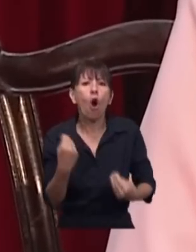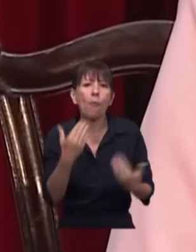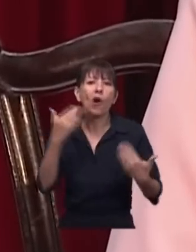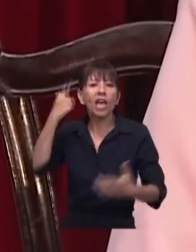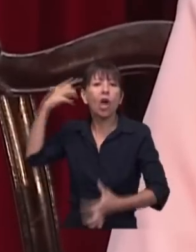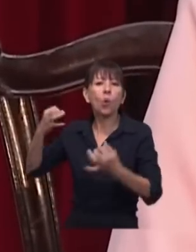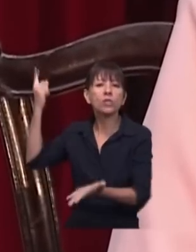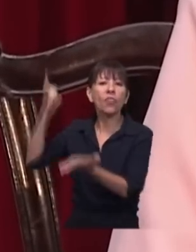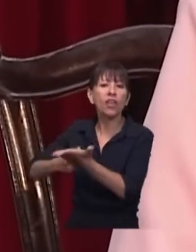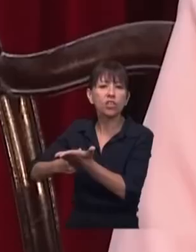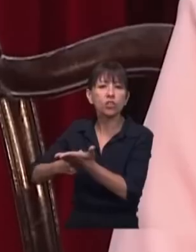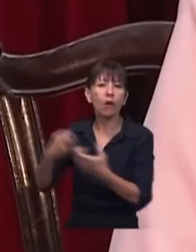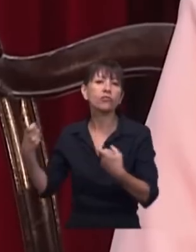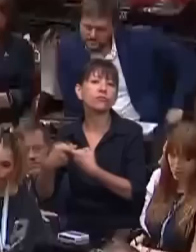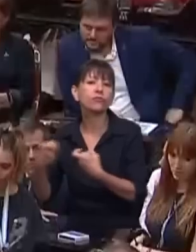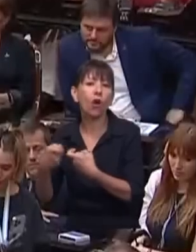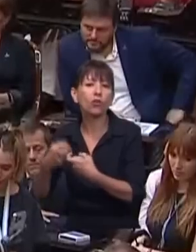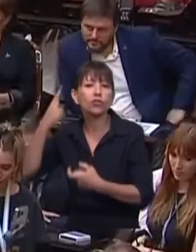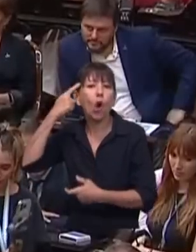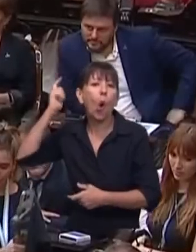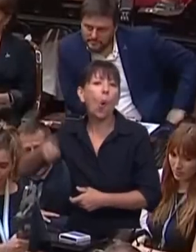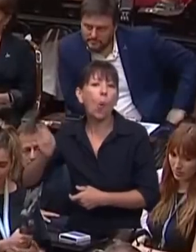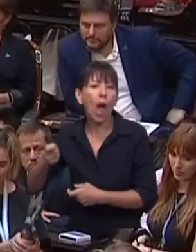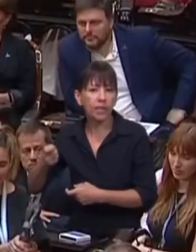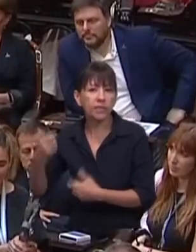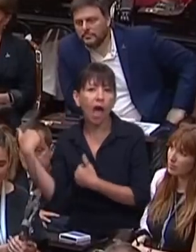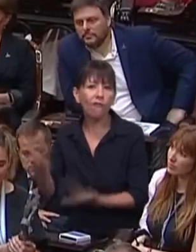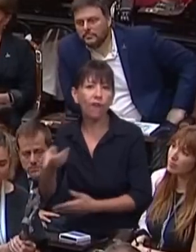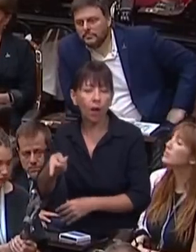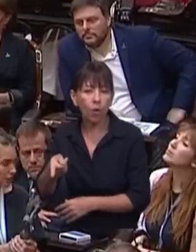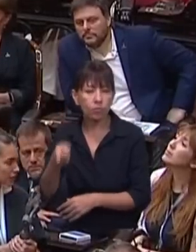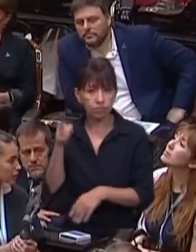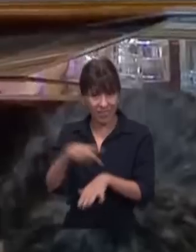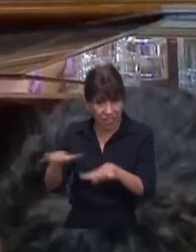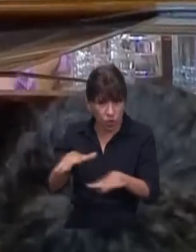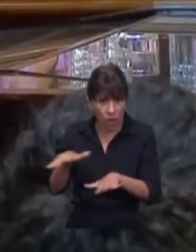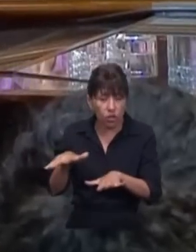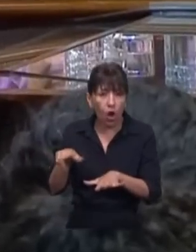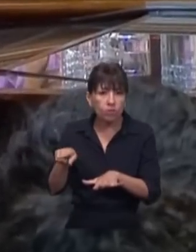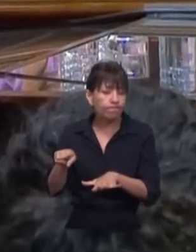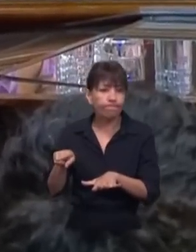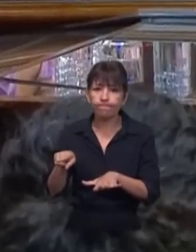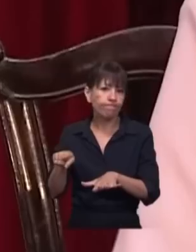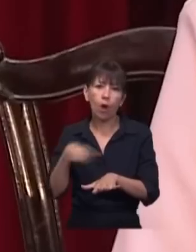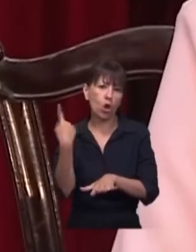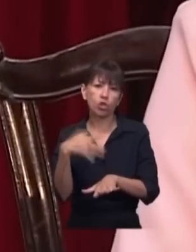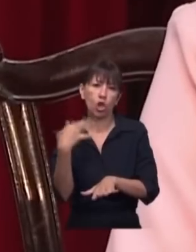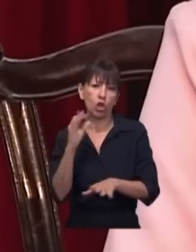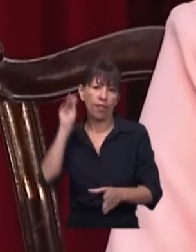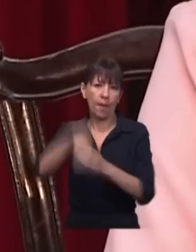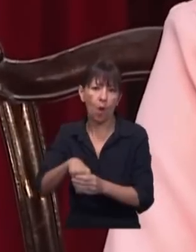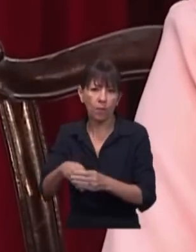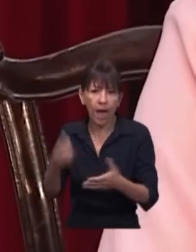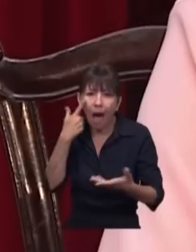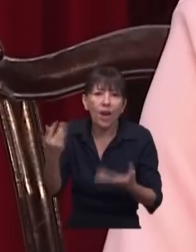cautelares con la complicidad de muchos jueces. Frente a este estado de situación, es necesario tomar cartas en el asunto y trabajar